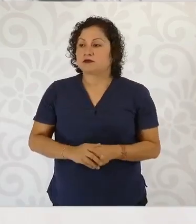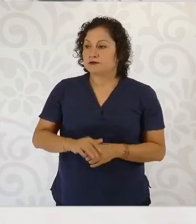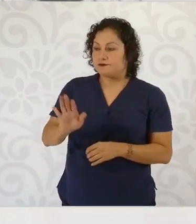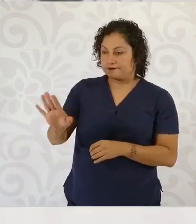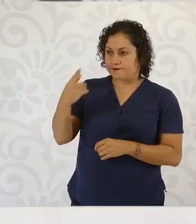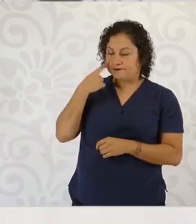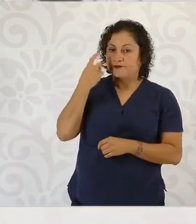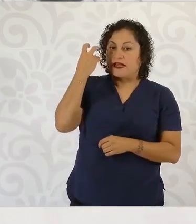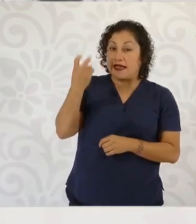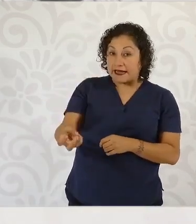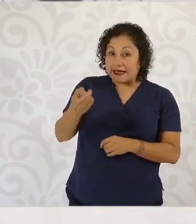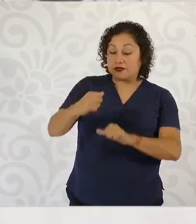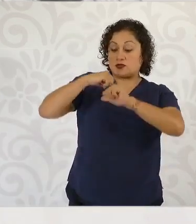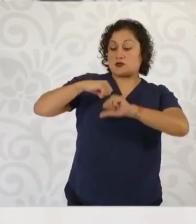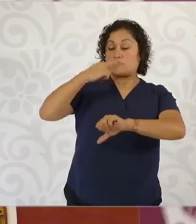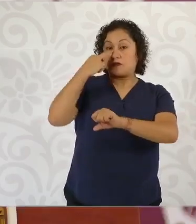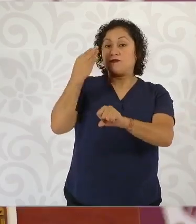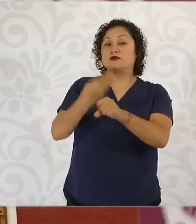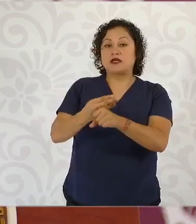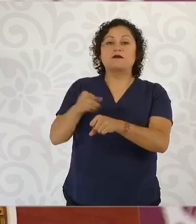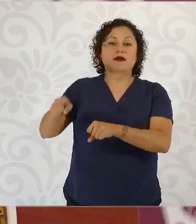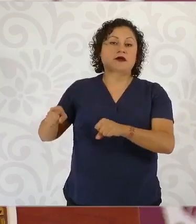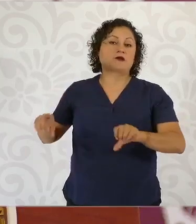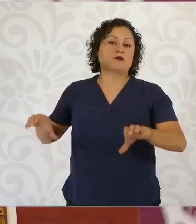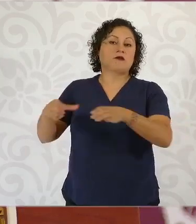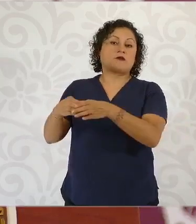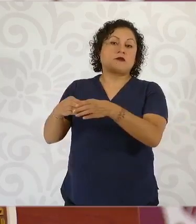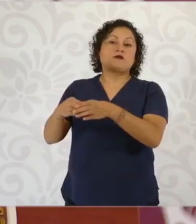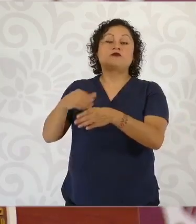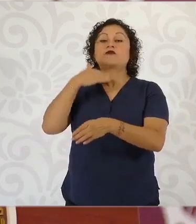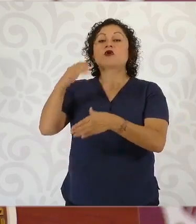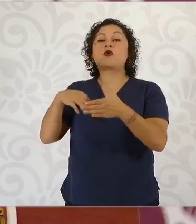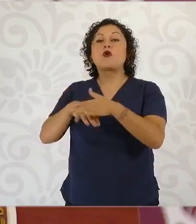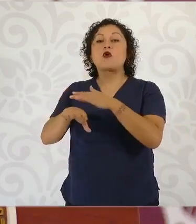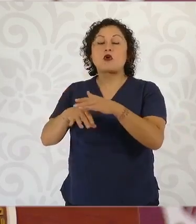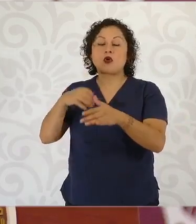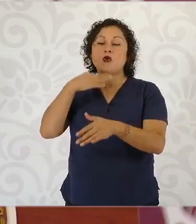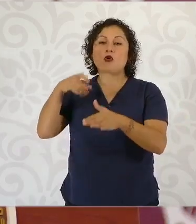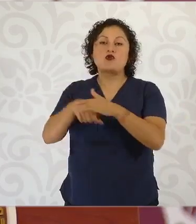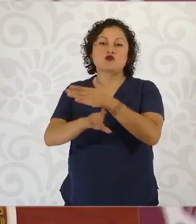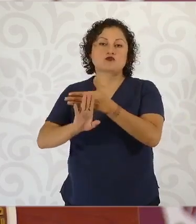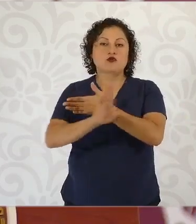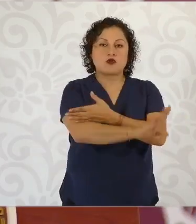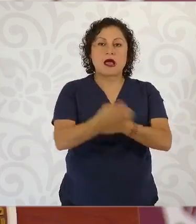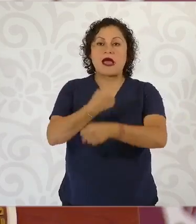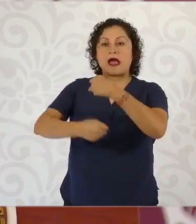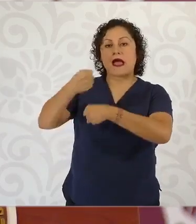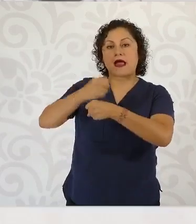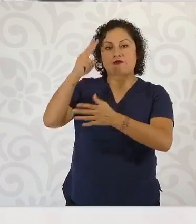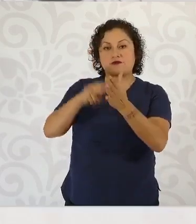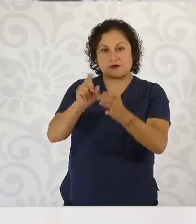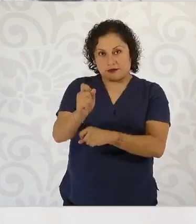Anticorrupción, en todo caso, hacer una revisión del 2024 Y en todo caso de auditorías previas